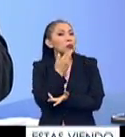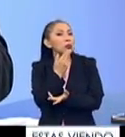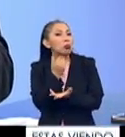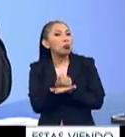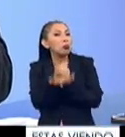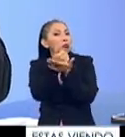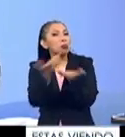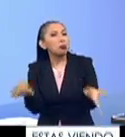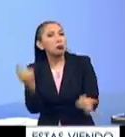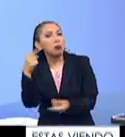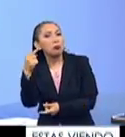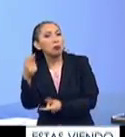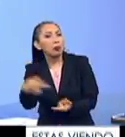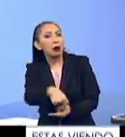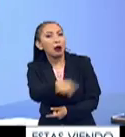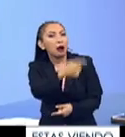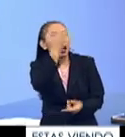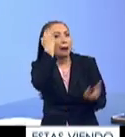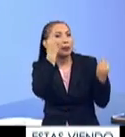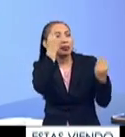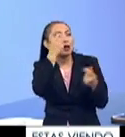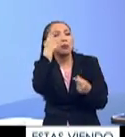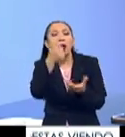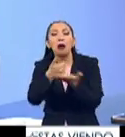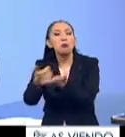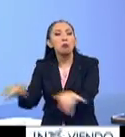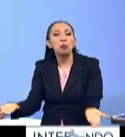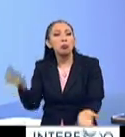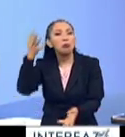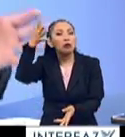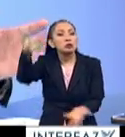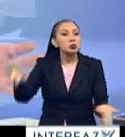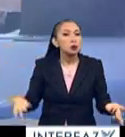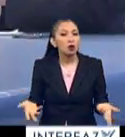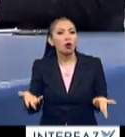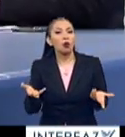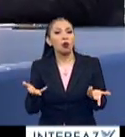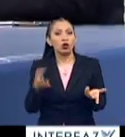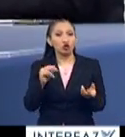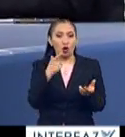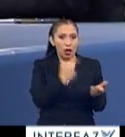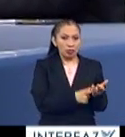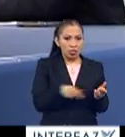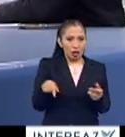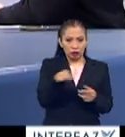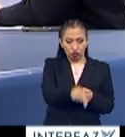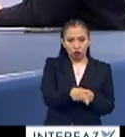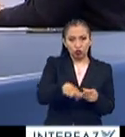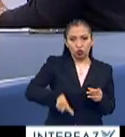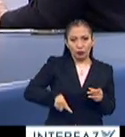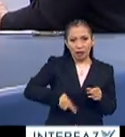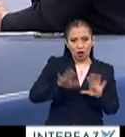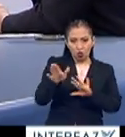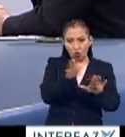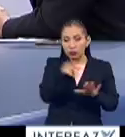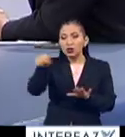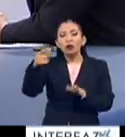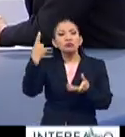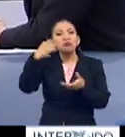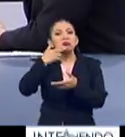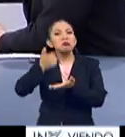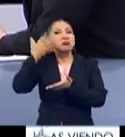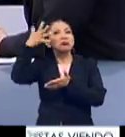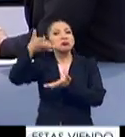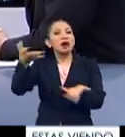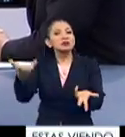este conocimiento, qué podrían hacer ellos? ¿Qué herramienta les dan para aplicarlo, no necesariamente estando en la administración pública? Bueno,